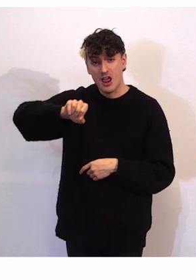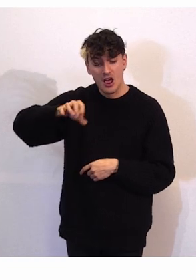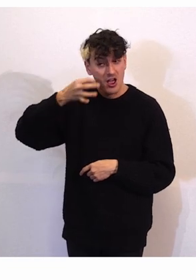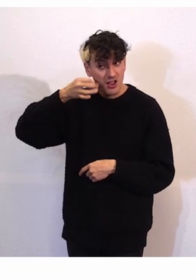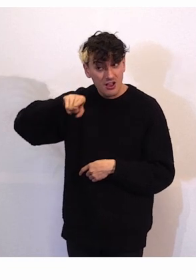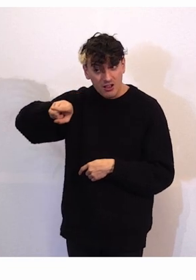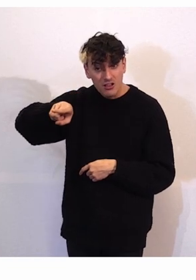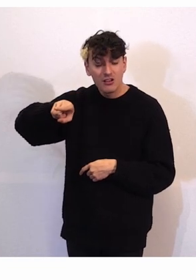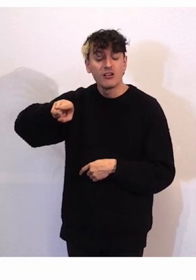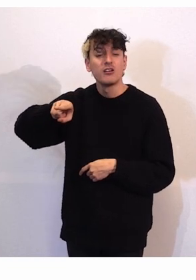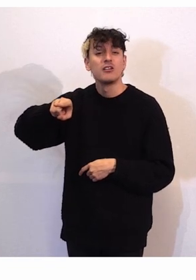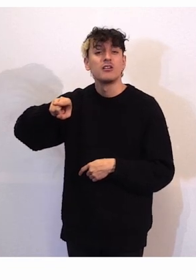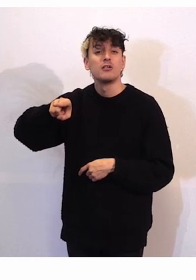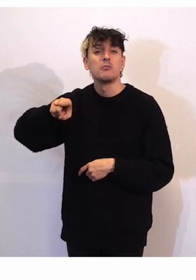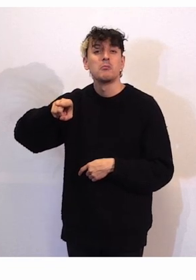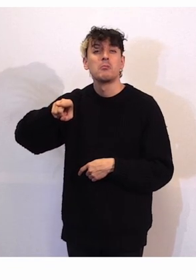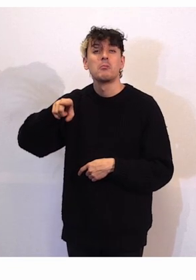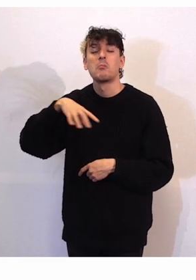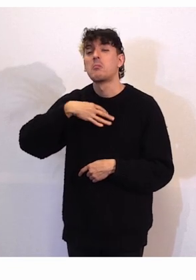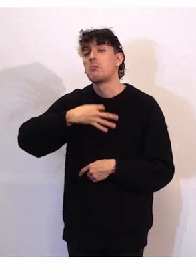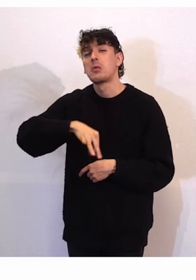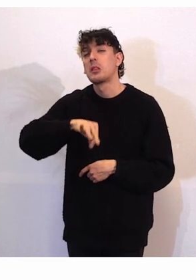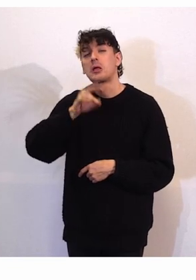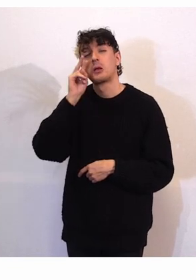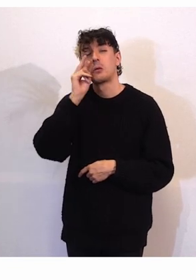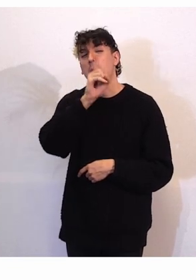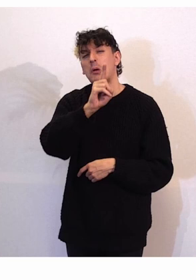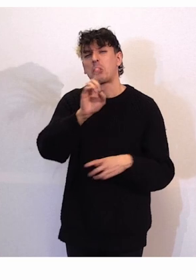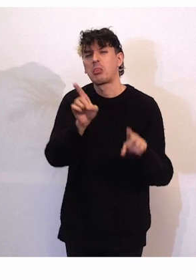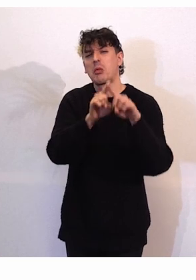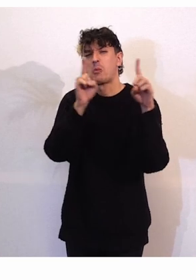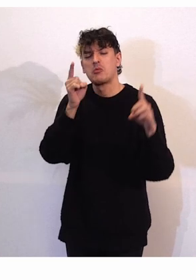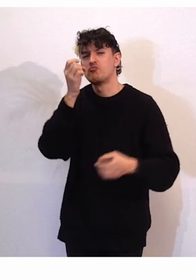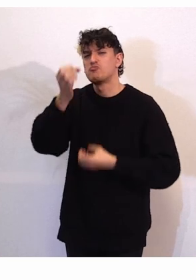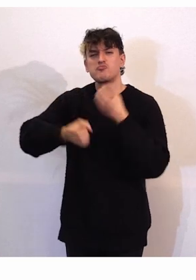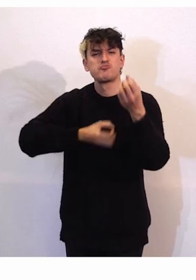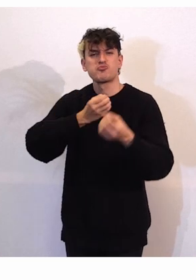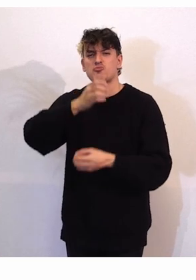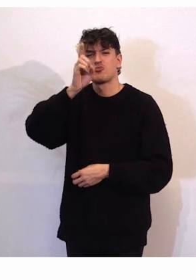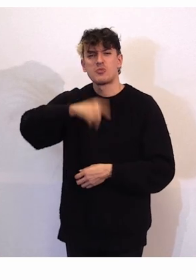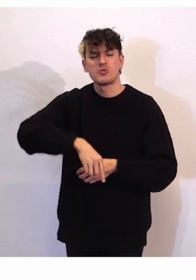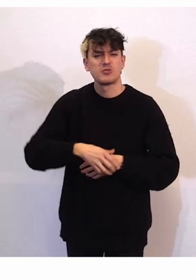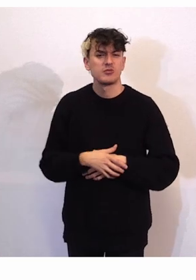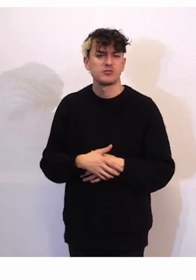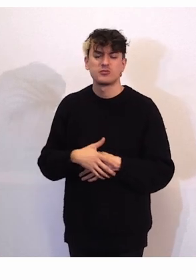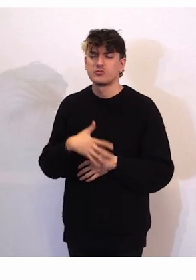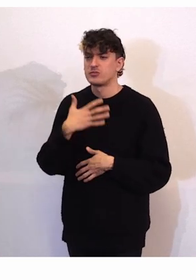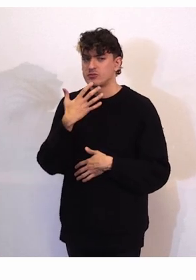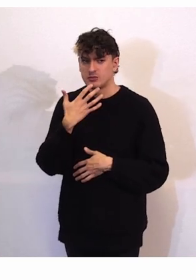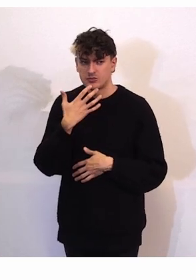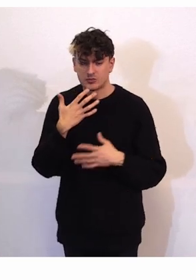se manifiesta aún sin ver las imágenes. Por ejemplo, yo lo he visto en casa,